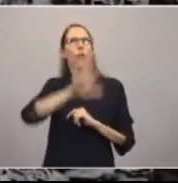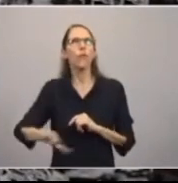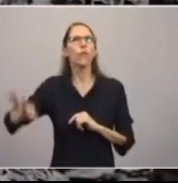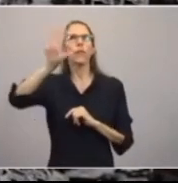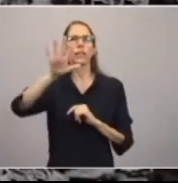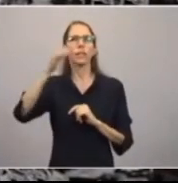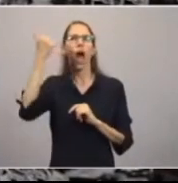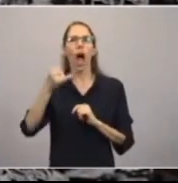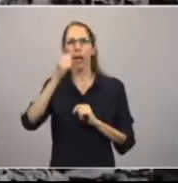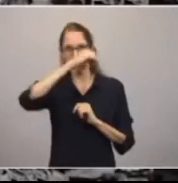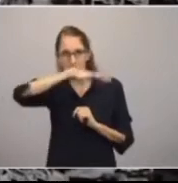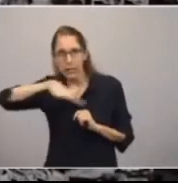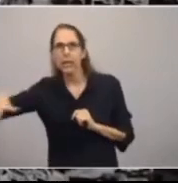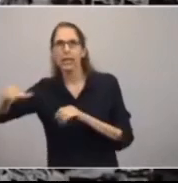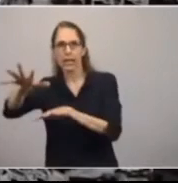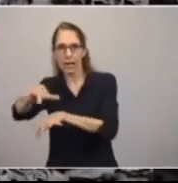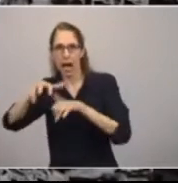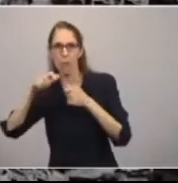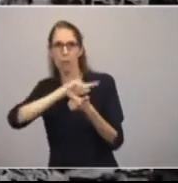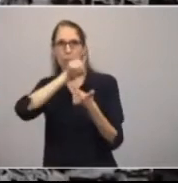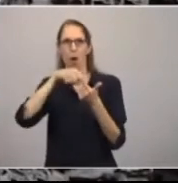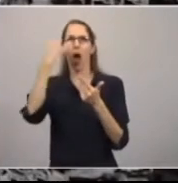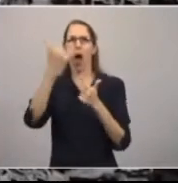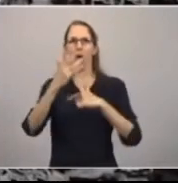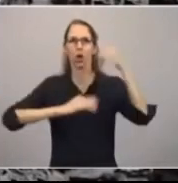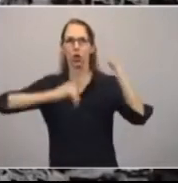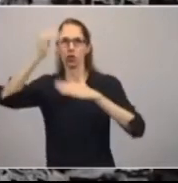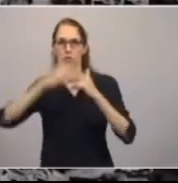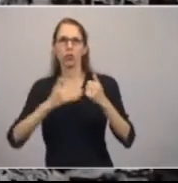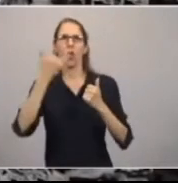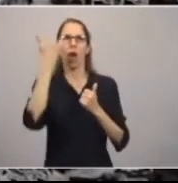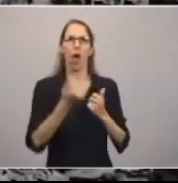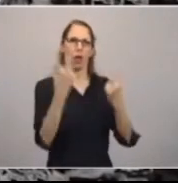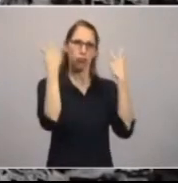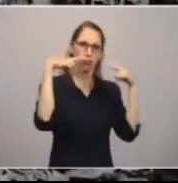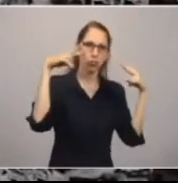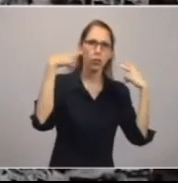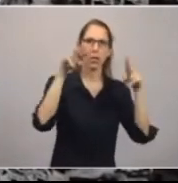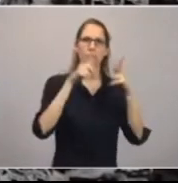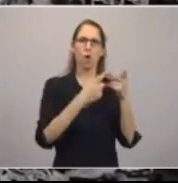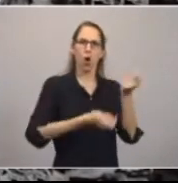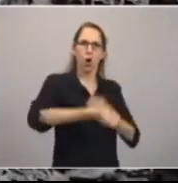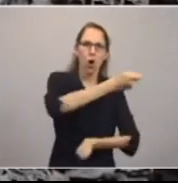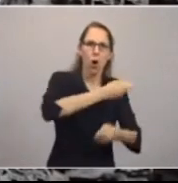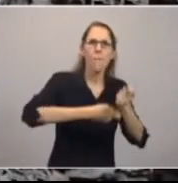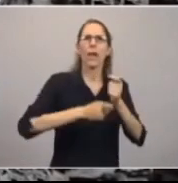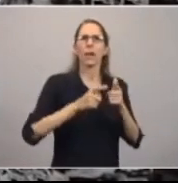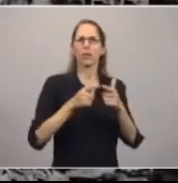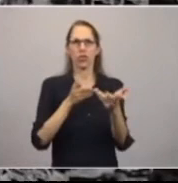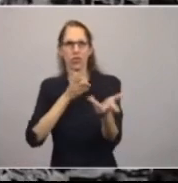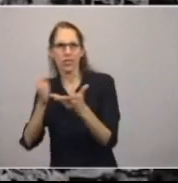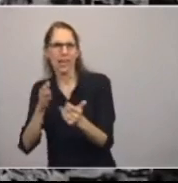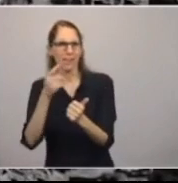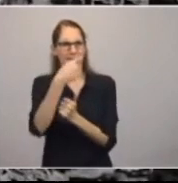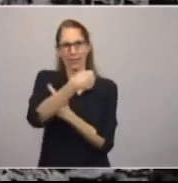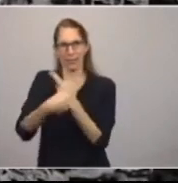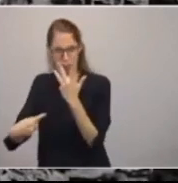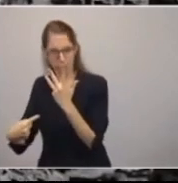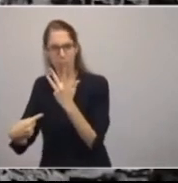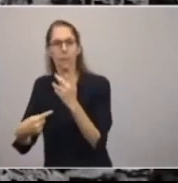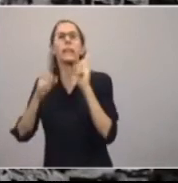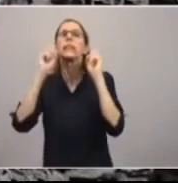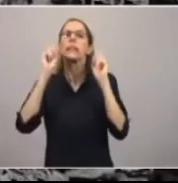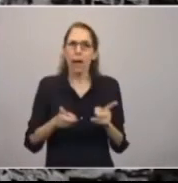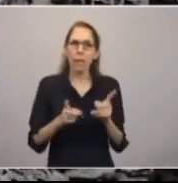tiene construcción, tiene turismo, tiene comercios, tiene servicios, pero también tiene y le importa su